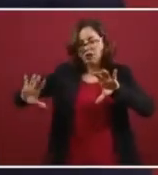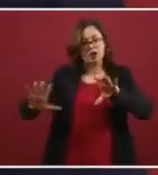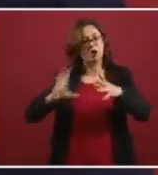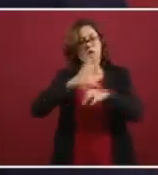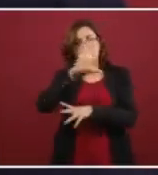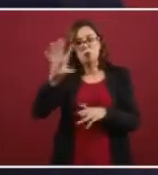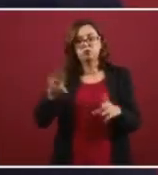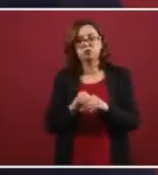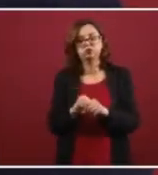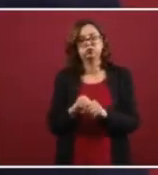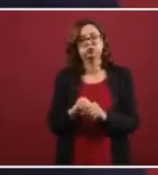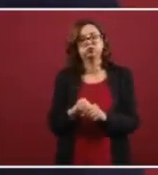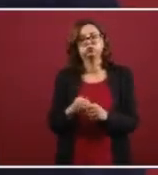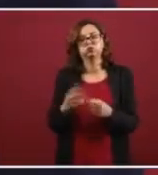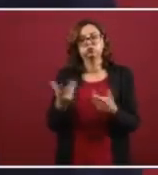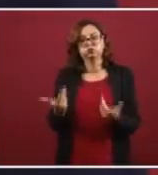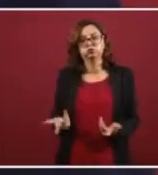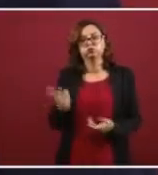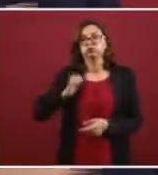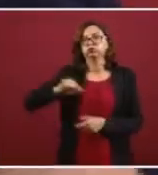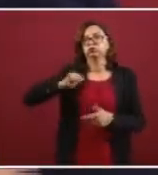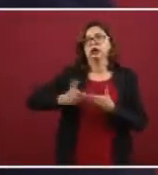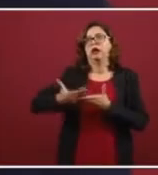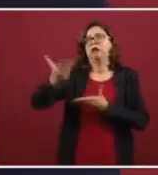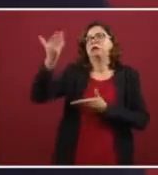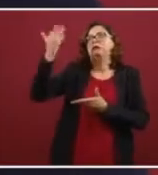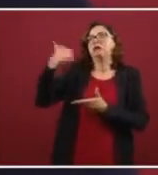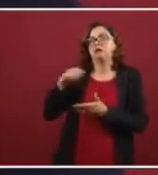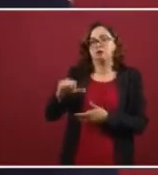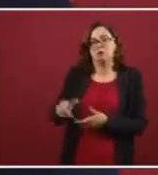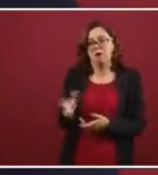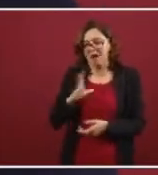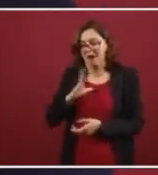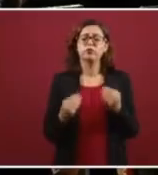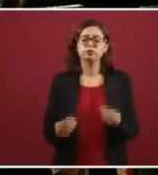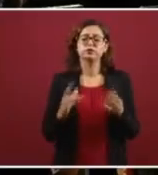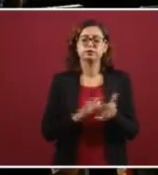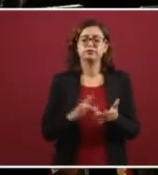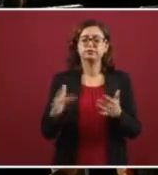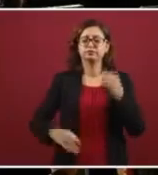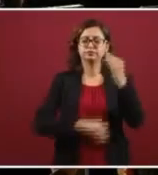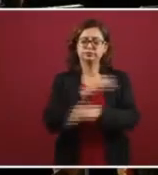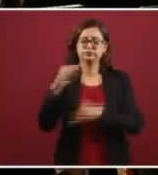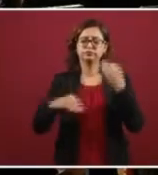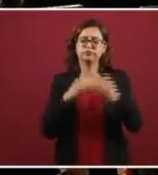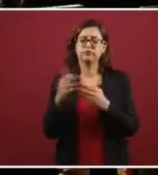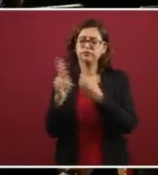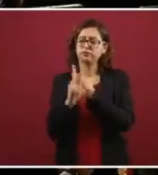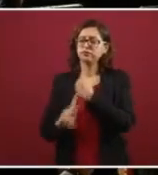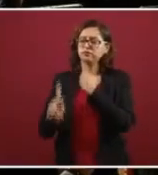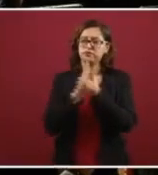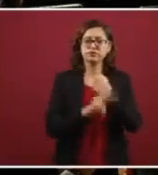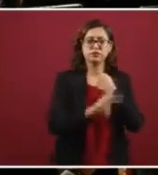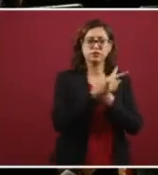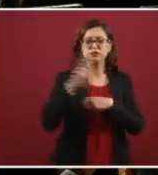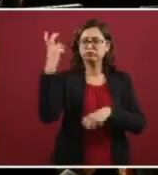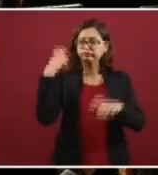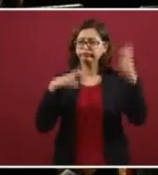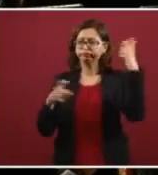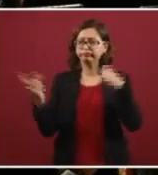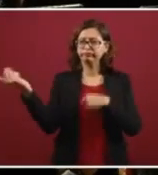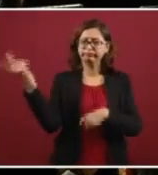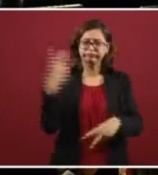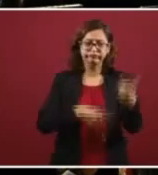región existía un corredor mesoamericano, bueno, potenciar ese corredor. Finalmente, la funcionaria pidió reconocer la dura realidad